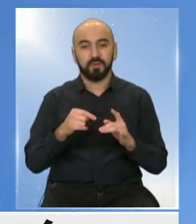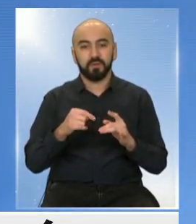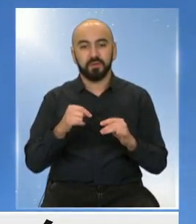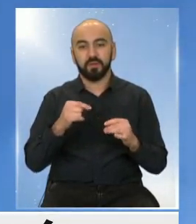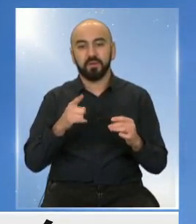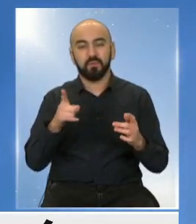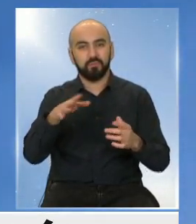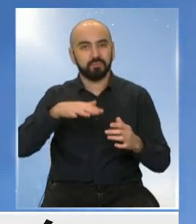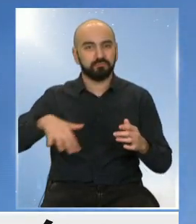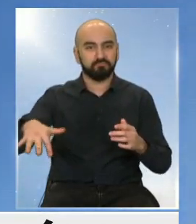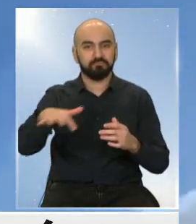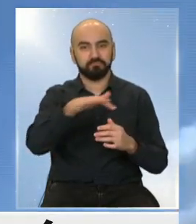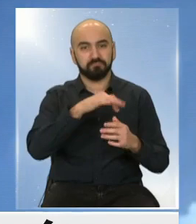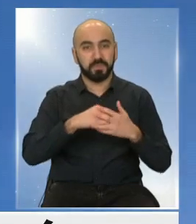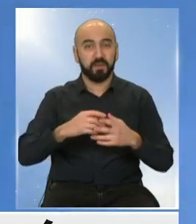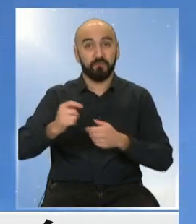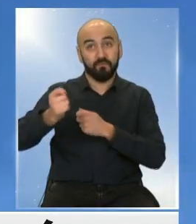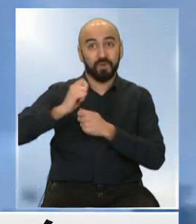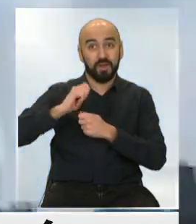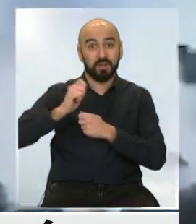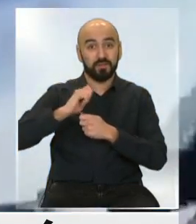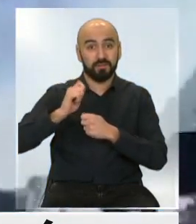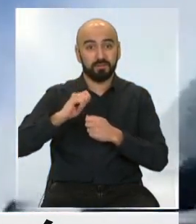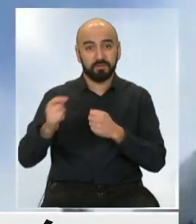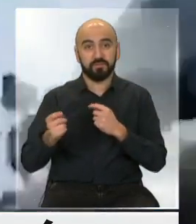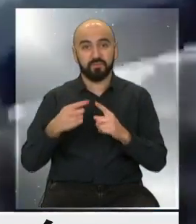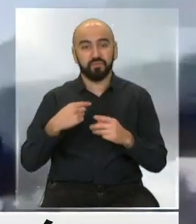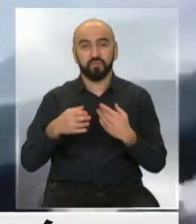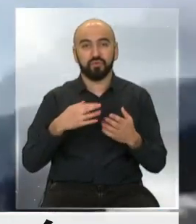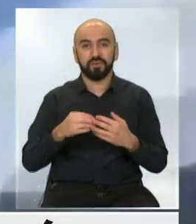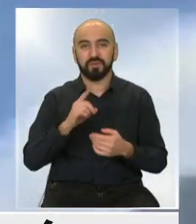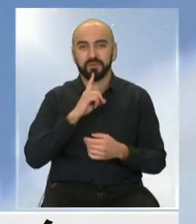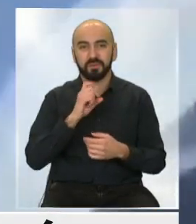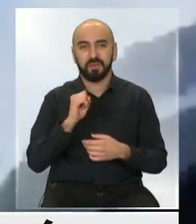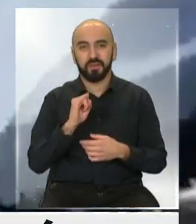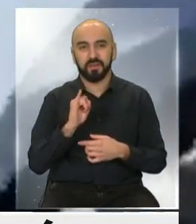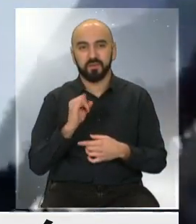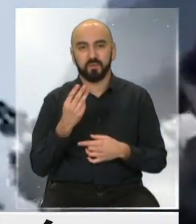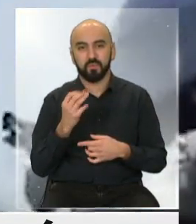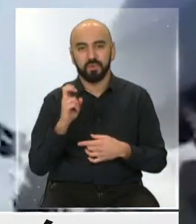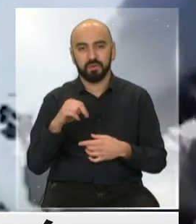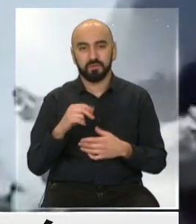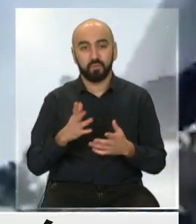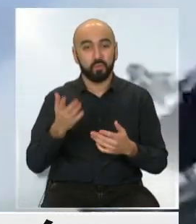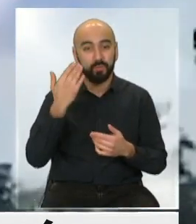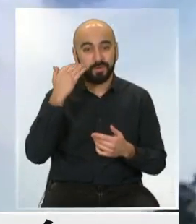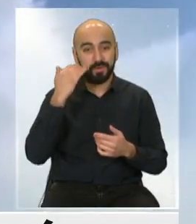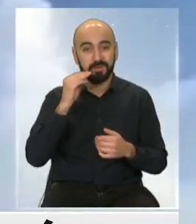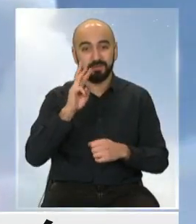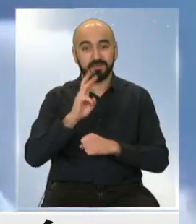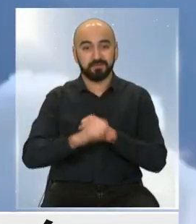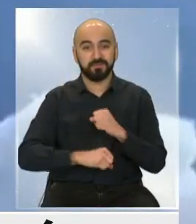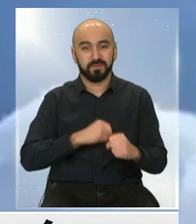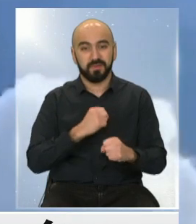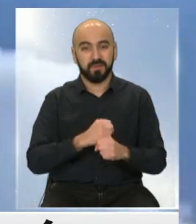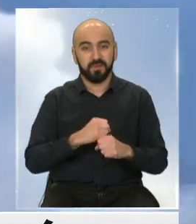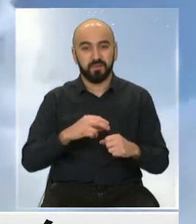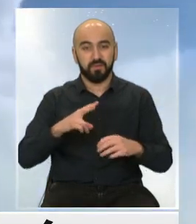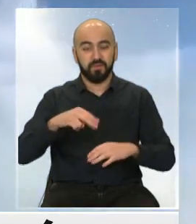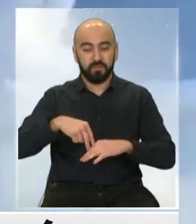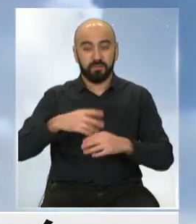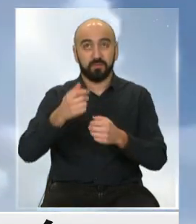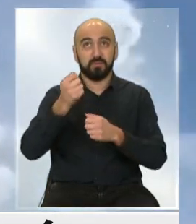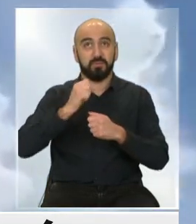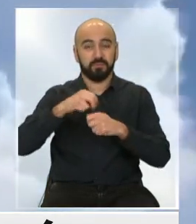durante un espectáculo de volantines en Taiwán. Literalmente, una niña de 3 años voló aferrada a uno de